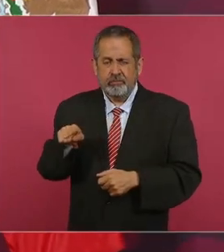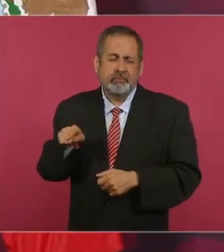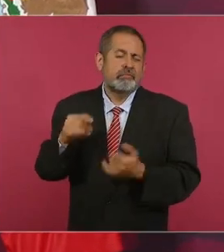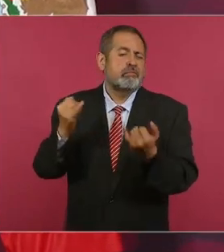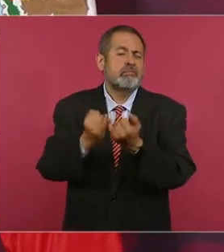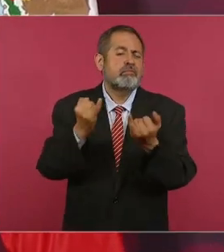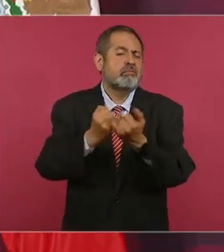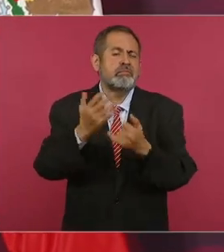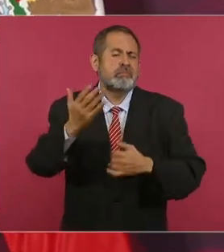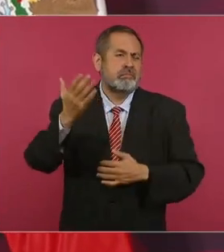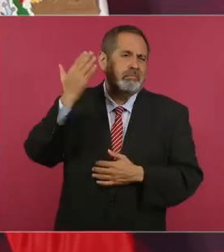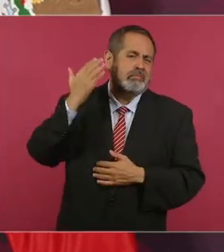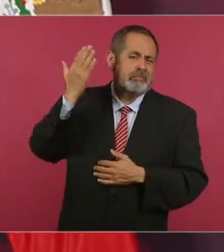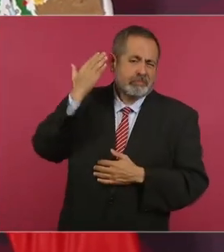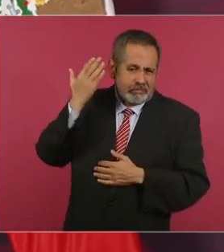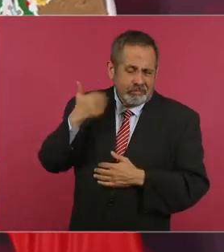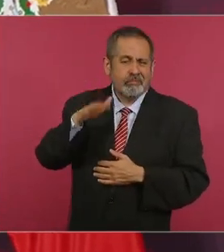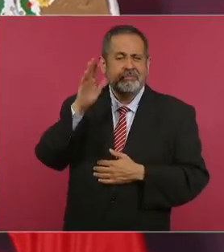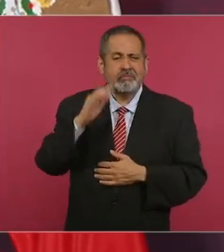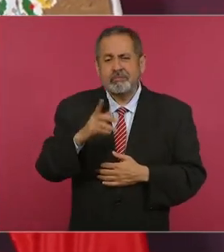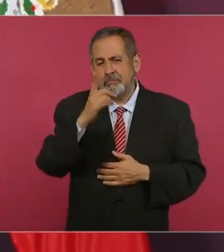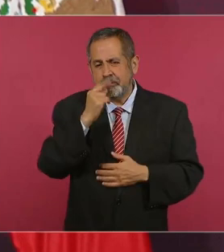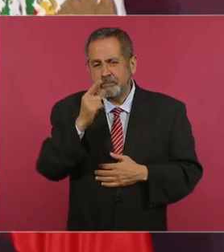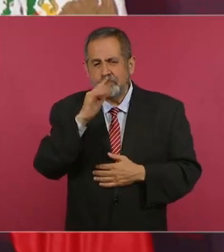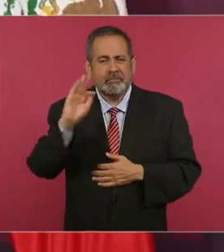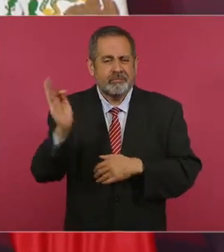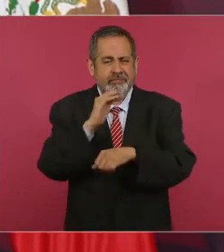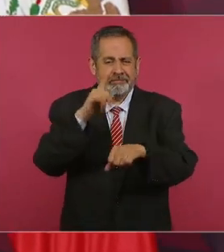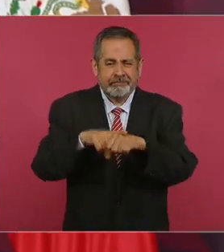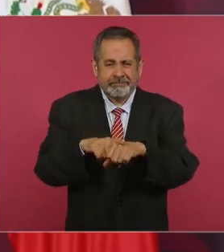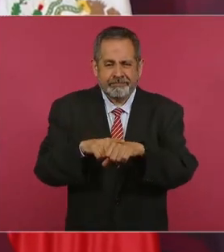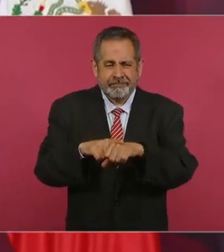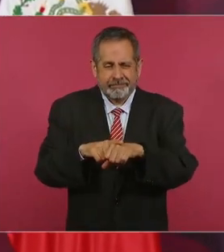sucedió cuando se creó la Policía Federal,